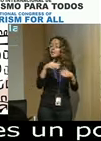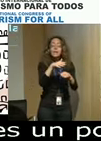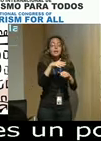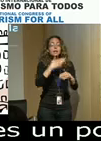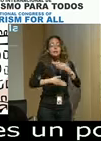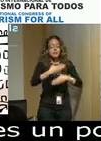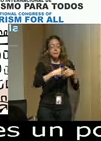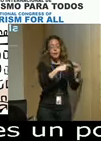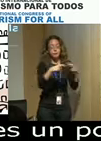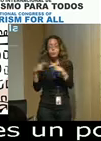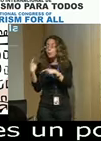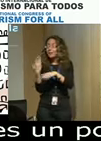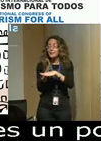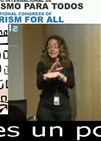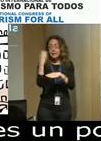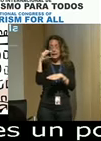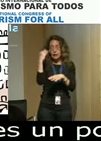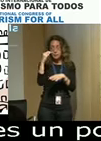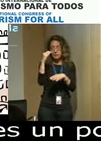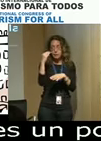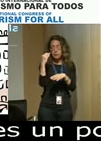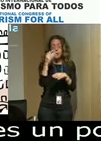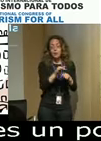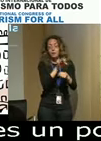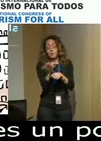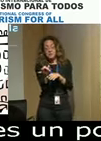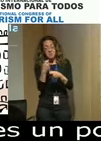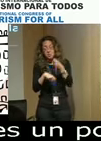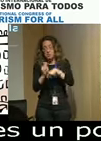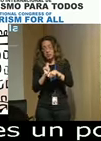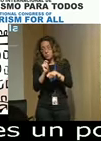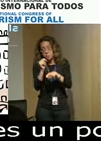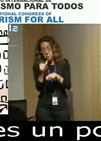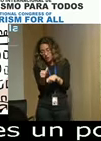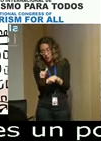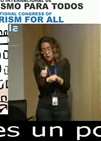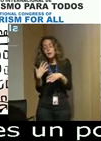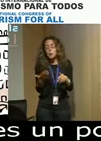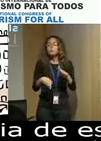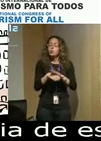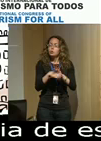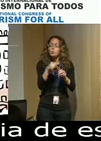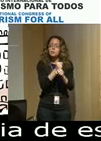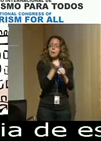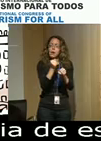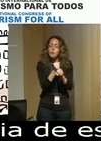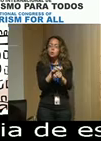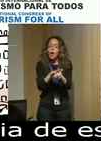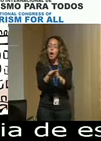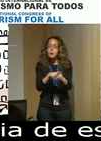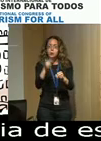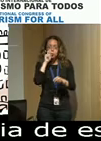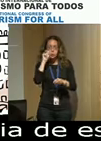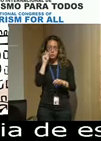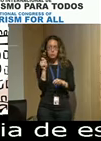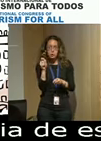representante del CERMI, pero aparte del CERMI no son demasiadas, y entonces seguimos trabajando en el ámbito del turismo, a veces también